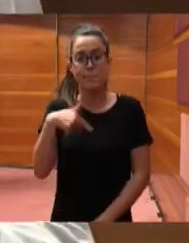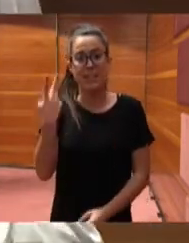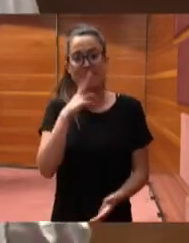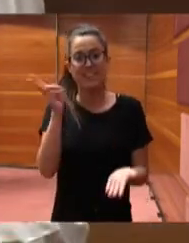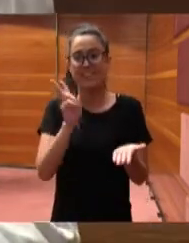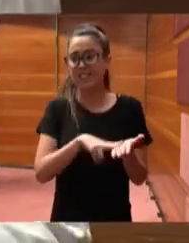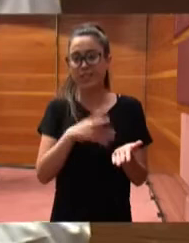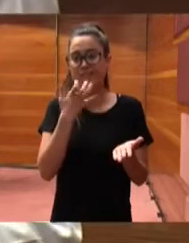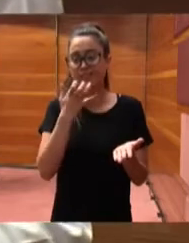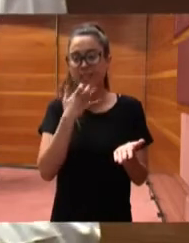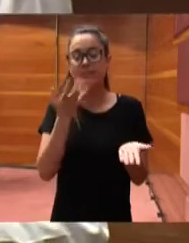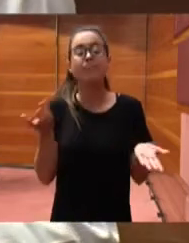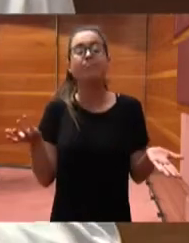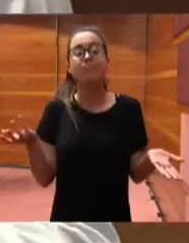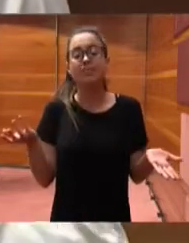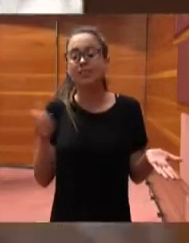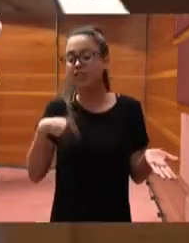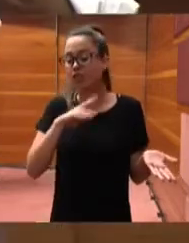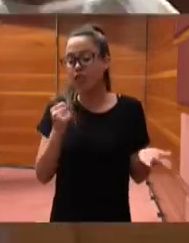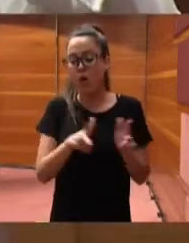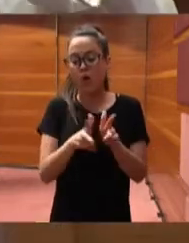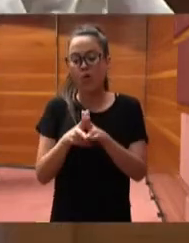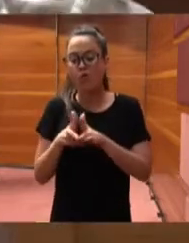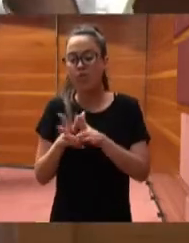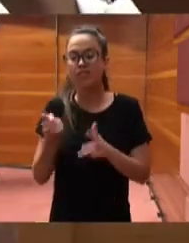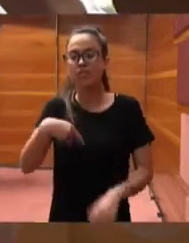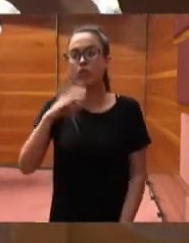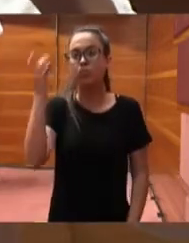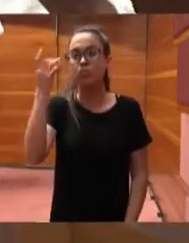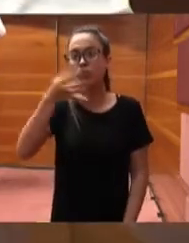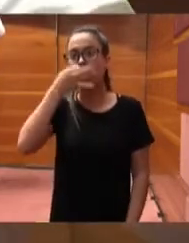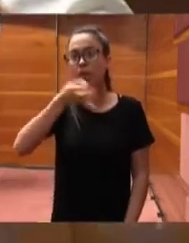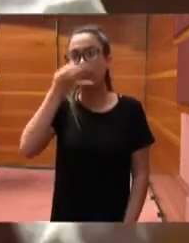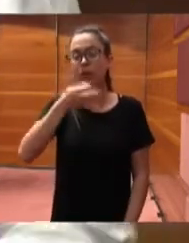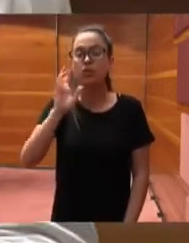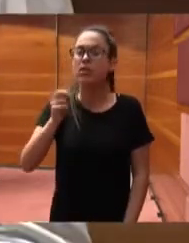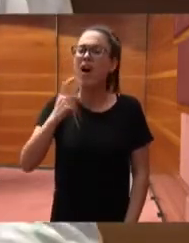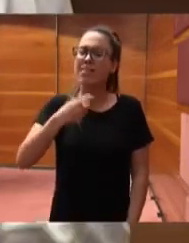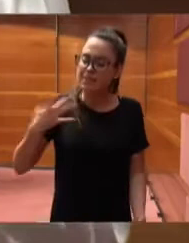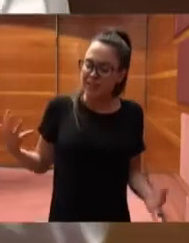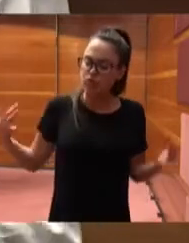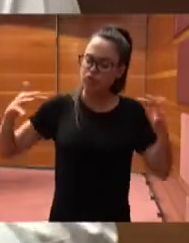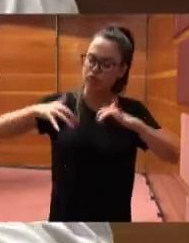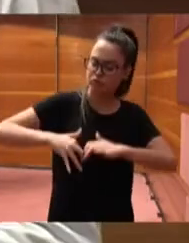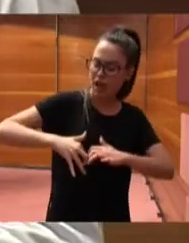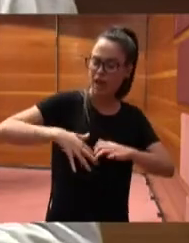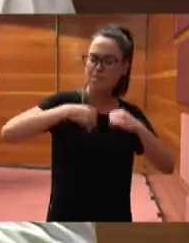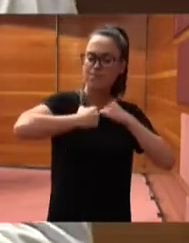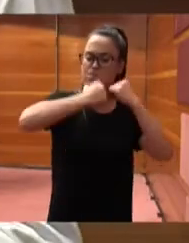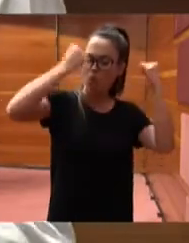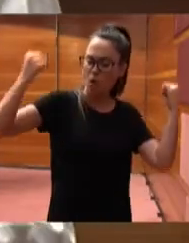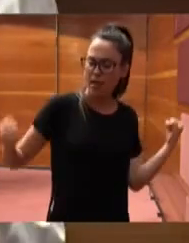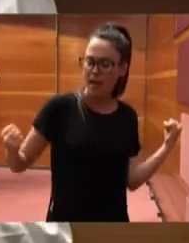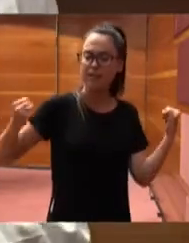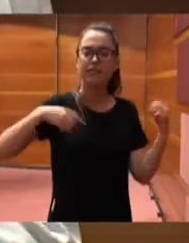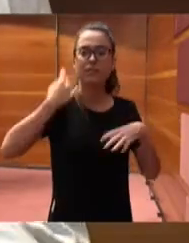que para llegar a la ciudadanía no basta con publicar cosas y demás, sino que tenemos que juntarla, empoderarla, en